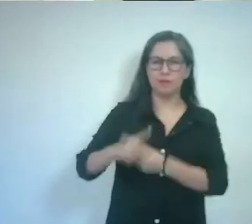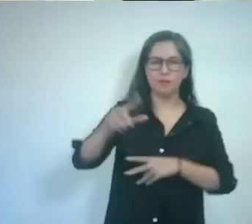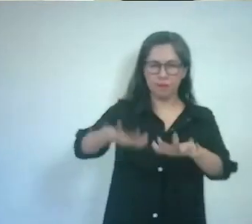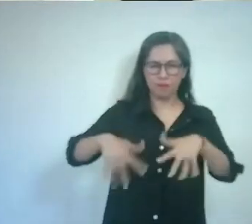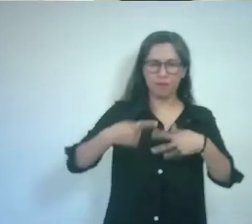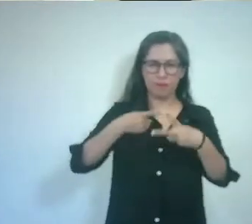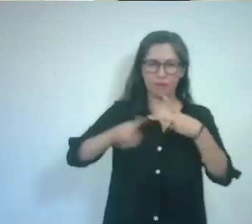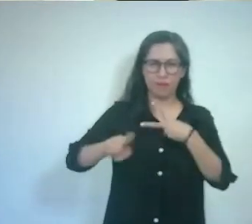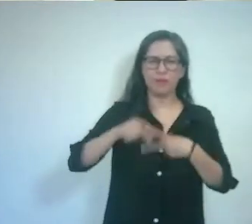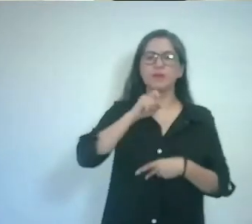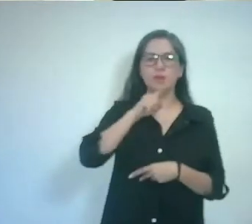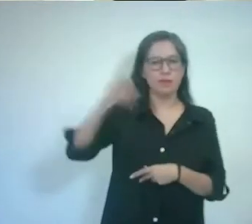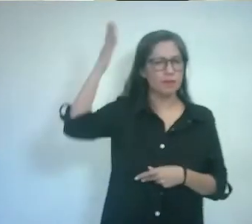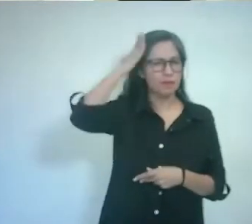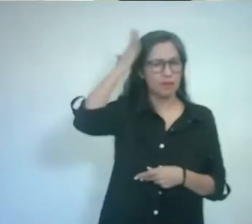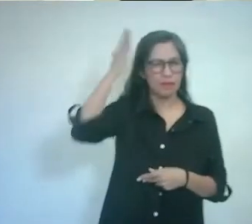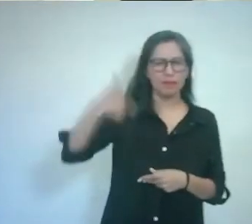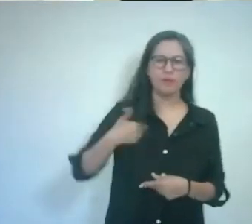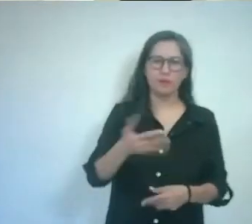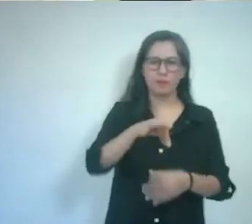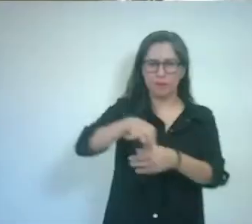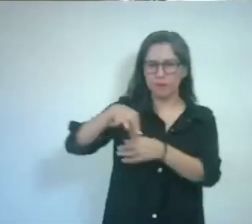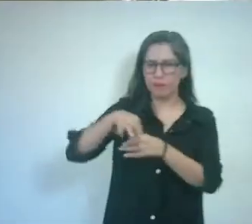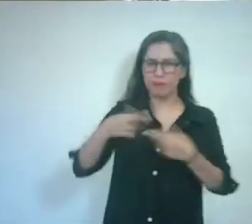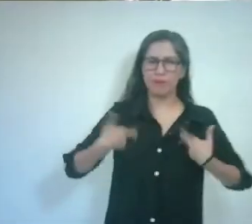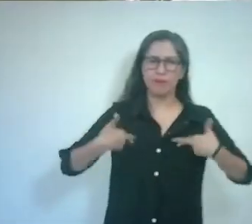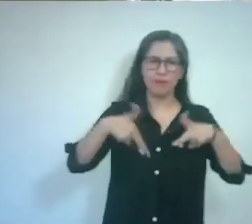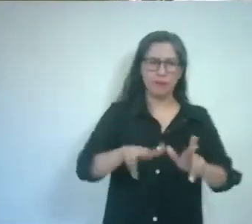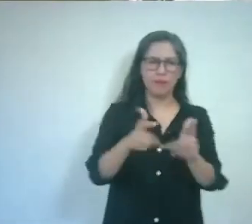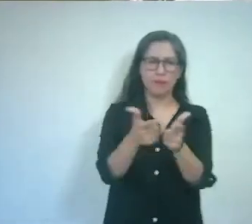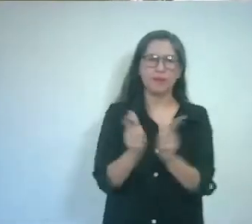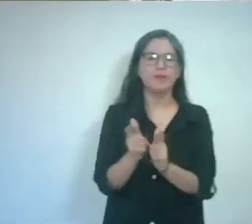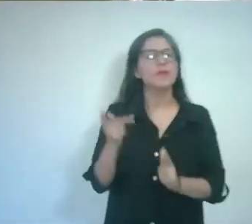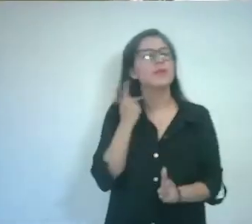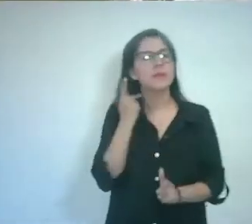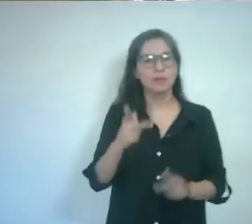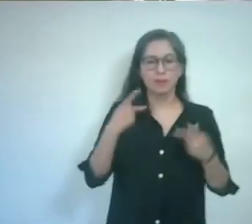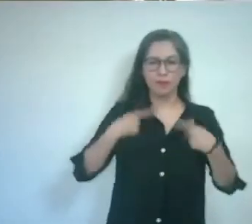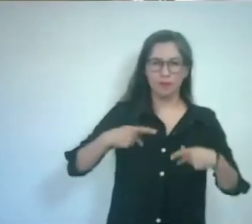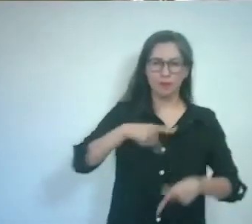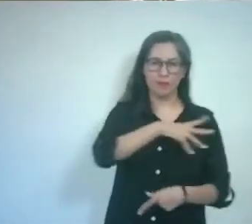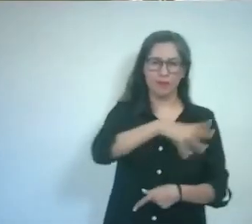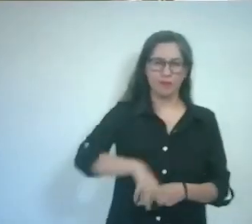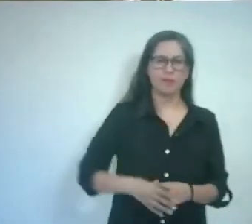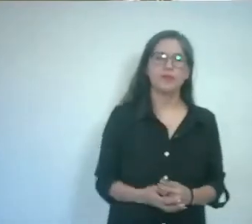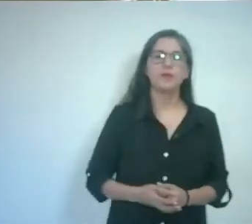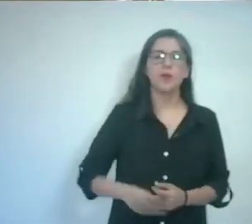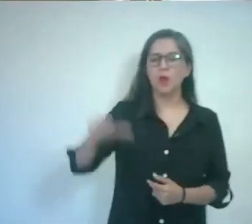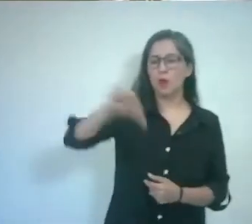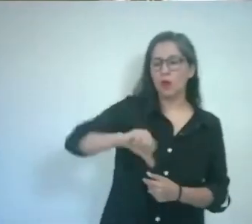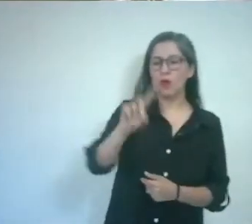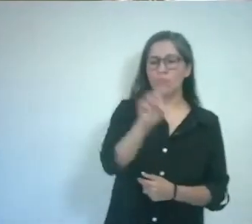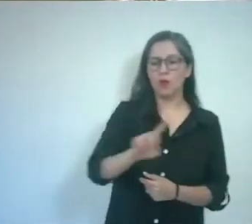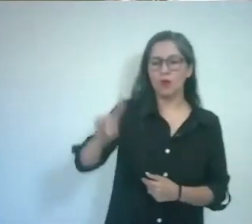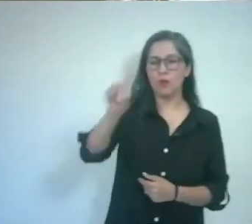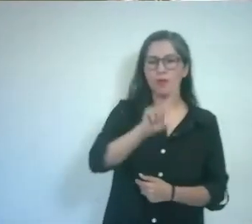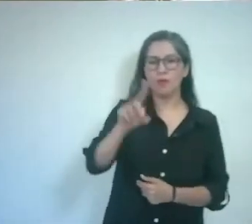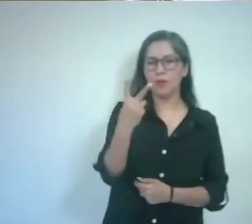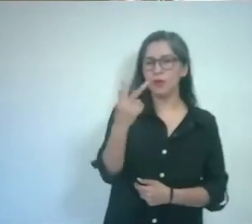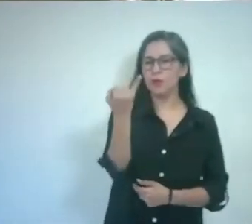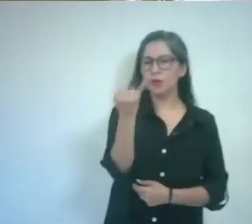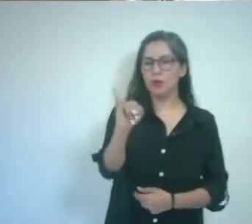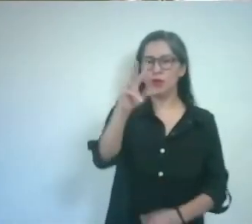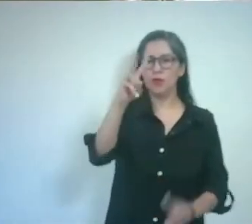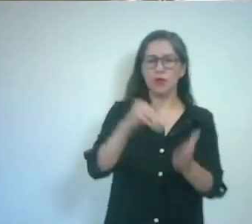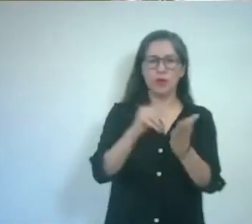sesión, autoridades electorales, representantes de partidos y público en general. El día de hoy, domingo 2 de junio de 2024,